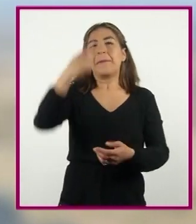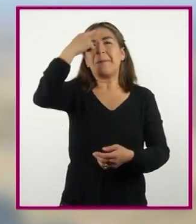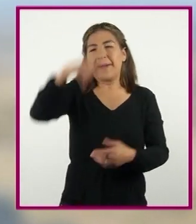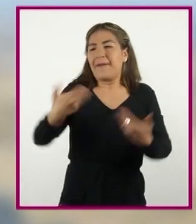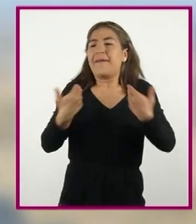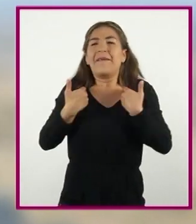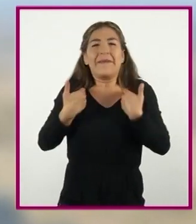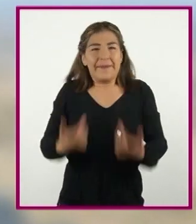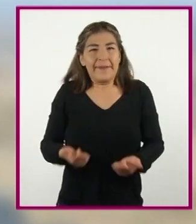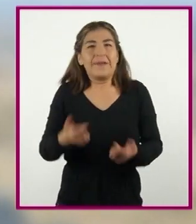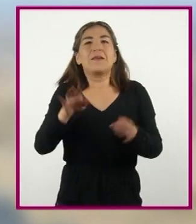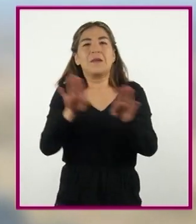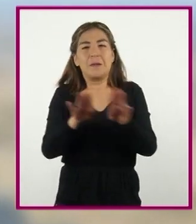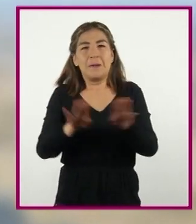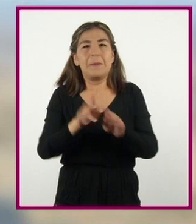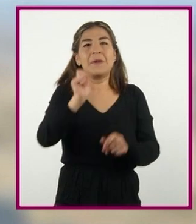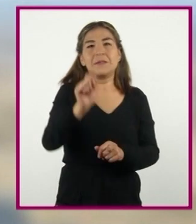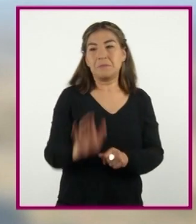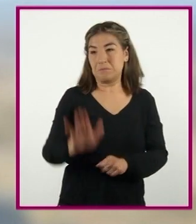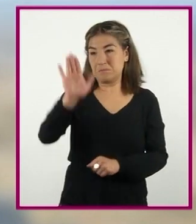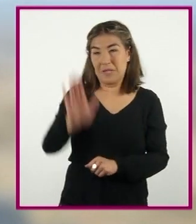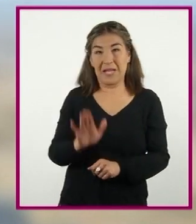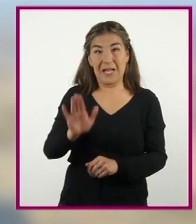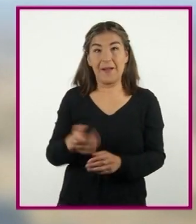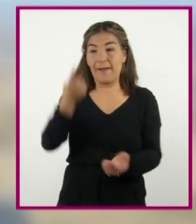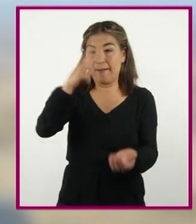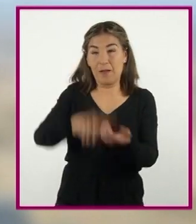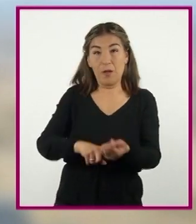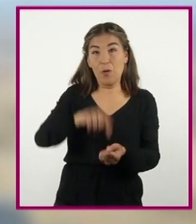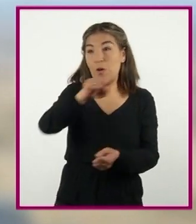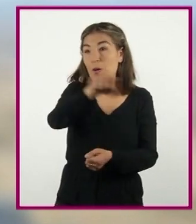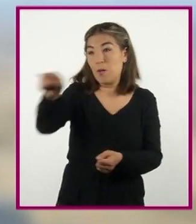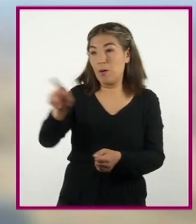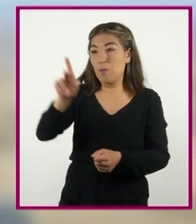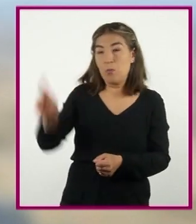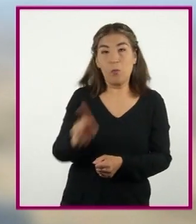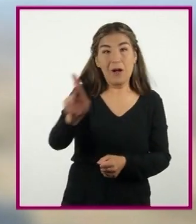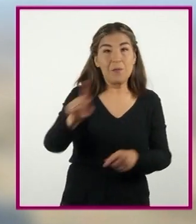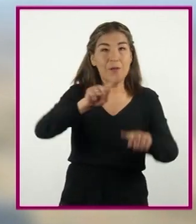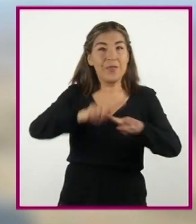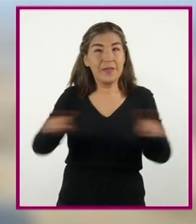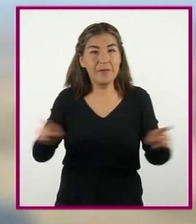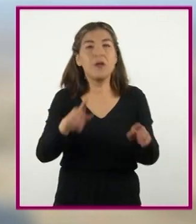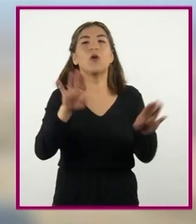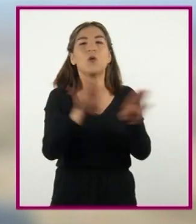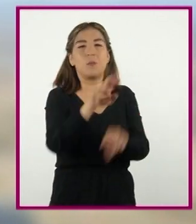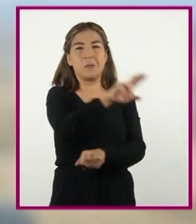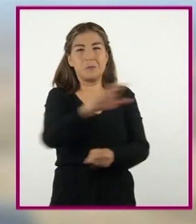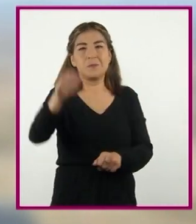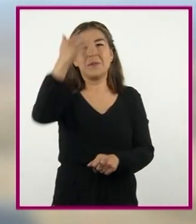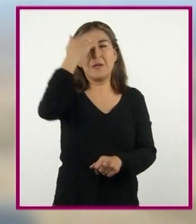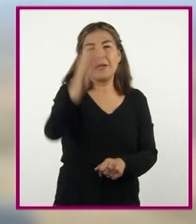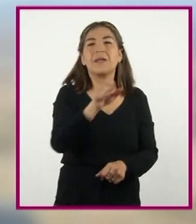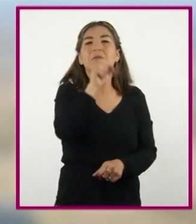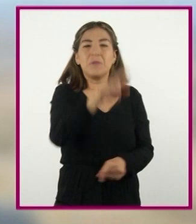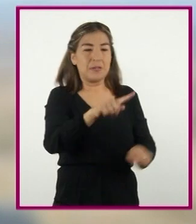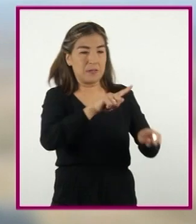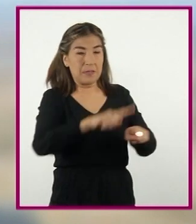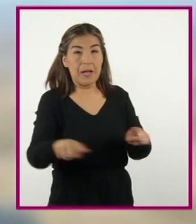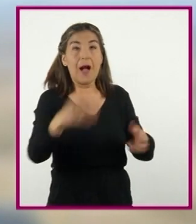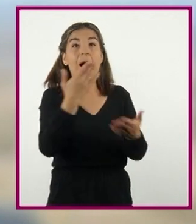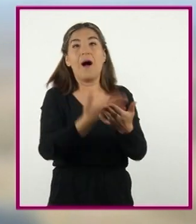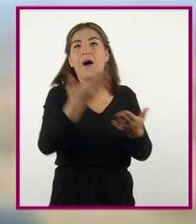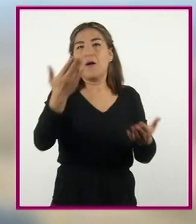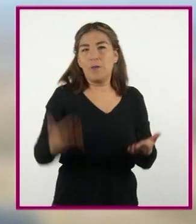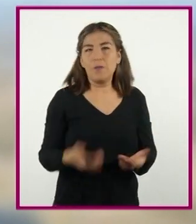comprender las grandes semejanzas entre los diferentes pueblos, reconociendo las diferencias. Incluso